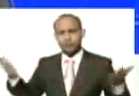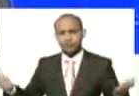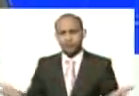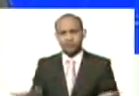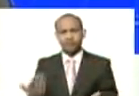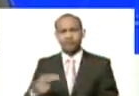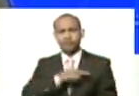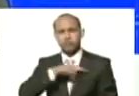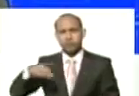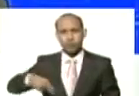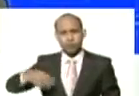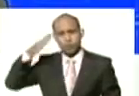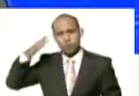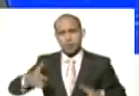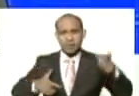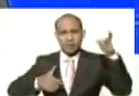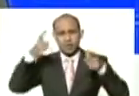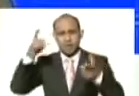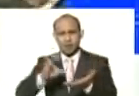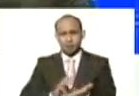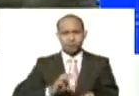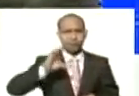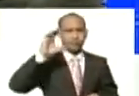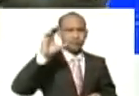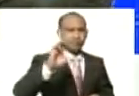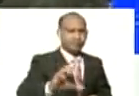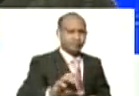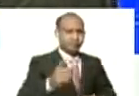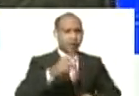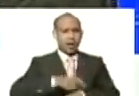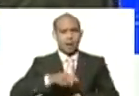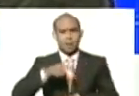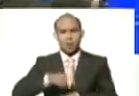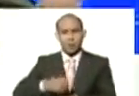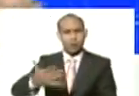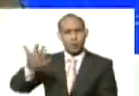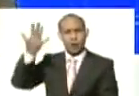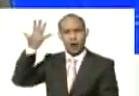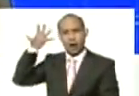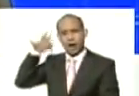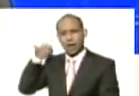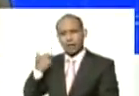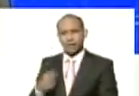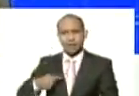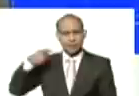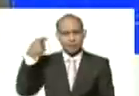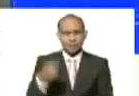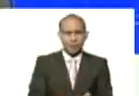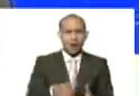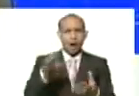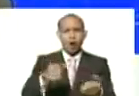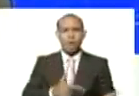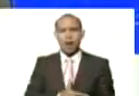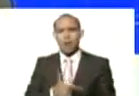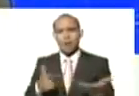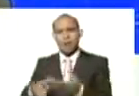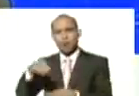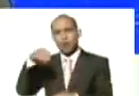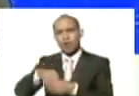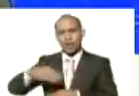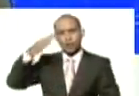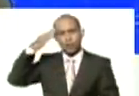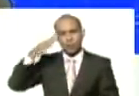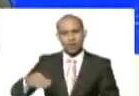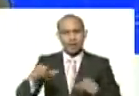nuestro comandante Chávez con la inversión que se hizo en los momentos en que se podía hacer esa gran inversión para dotar de un